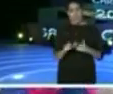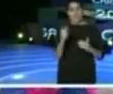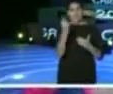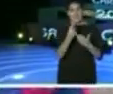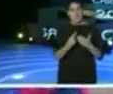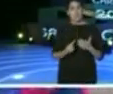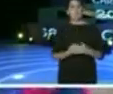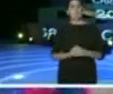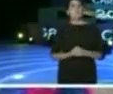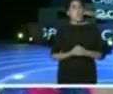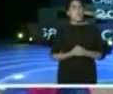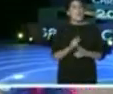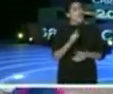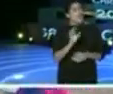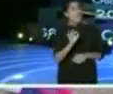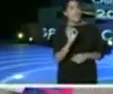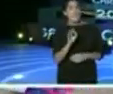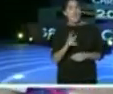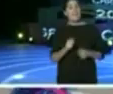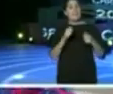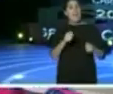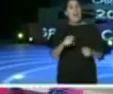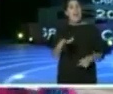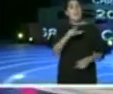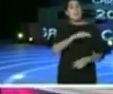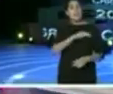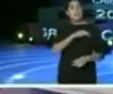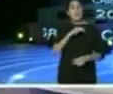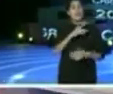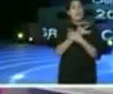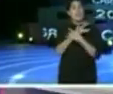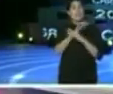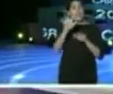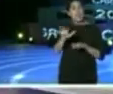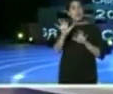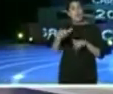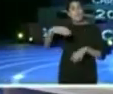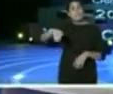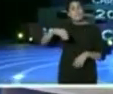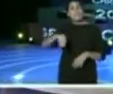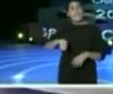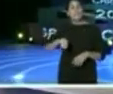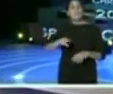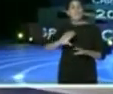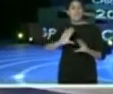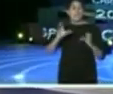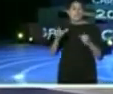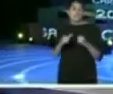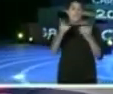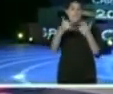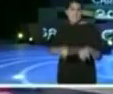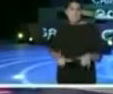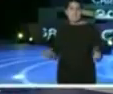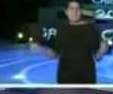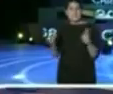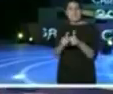falta detalle, hay que decirlo, exacto. Entrega el premio. María Candelaria de León León, presidenta del organismo autónomo de fiestas, acompañada por